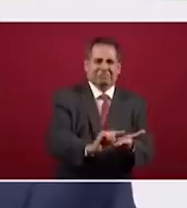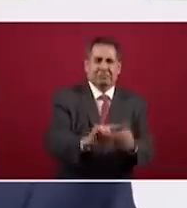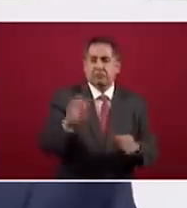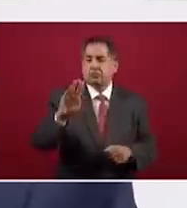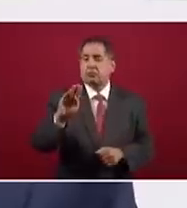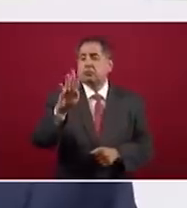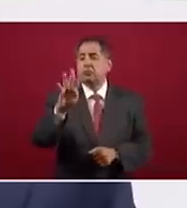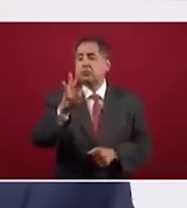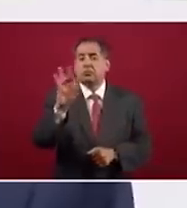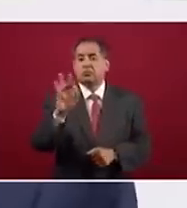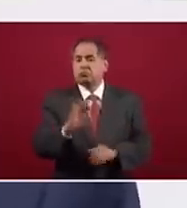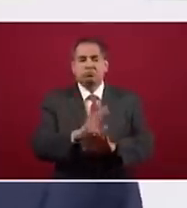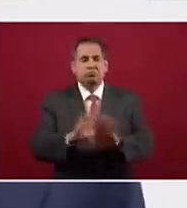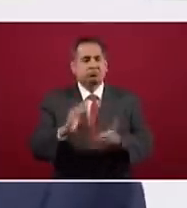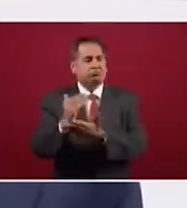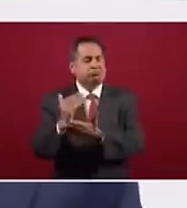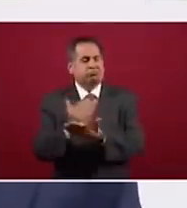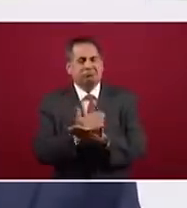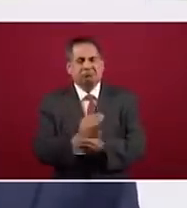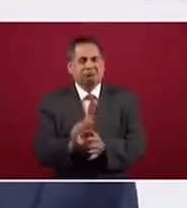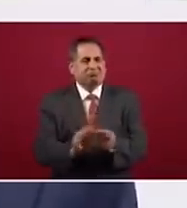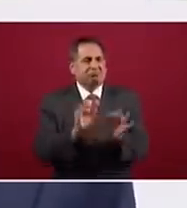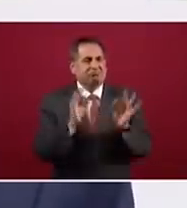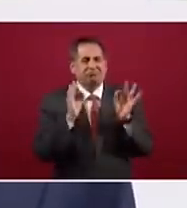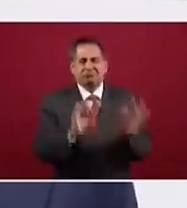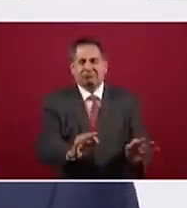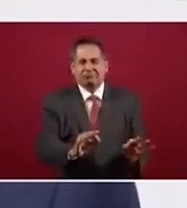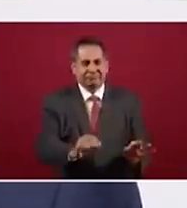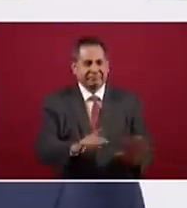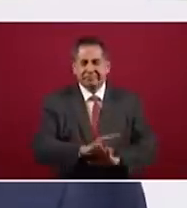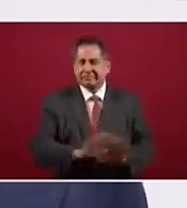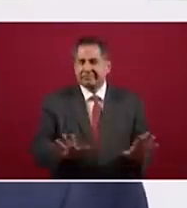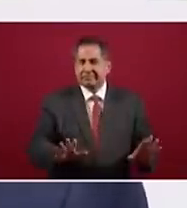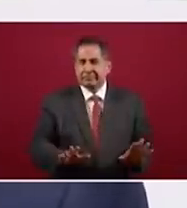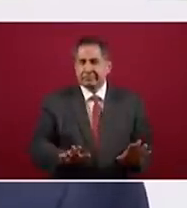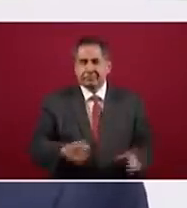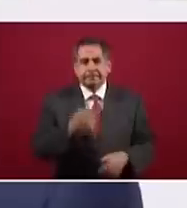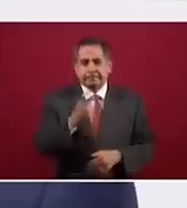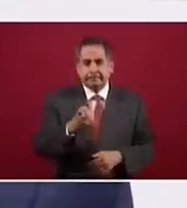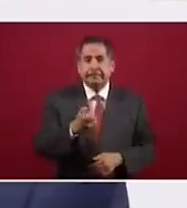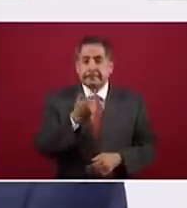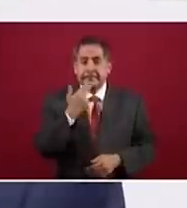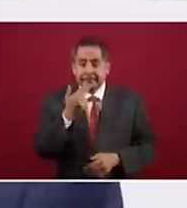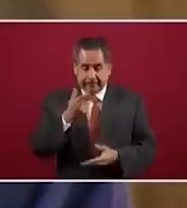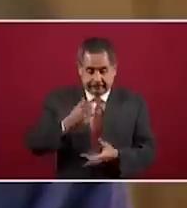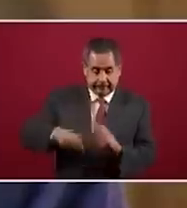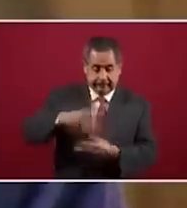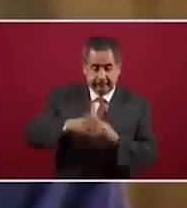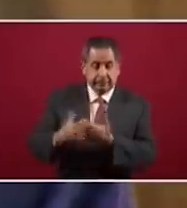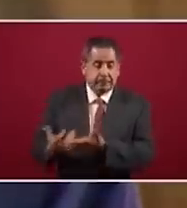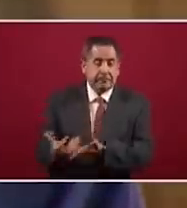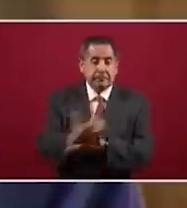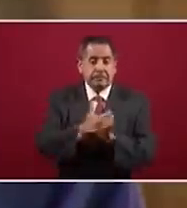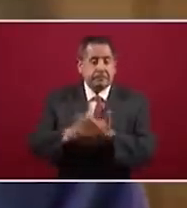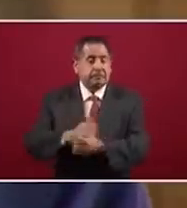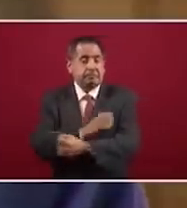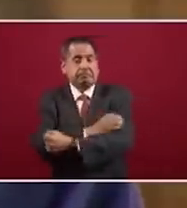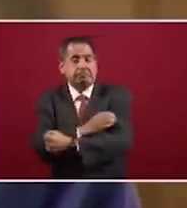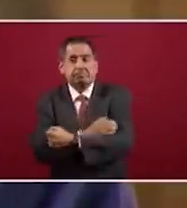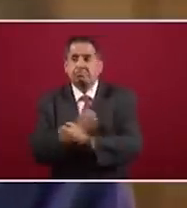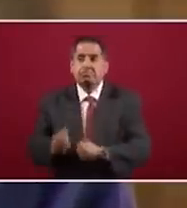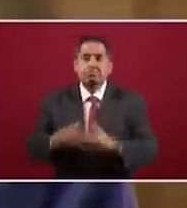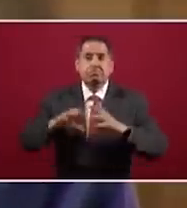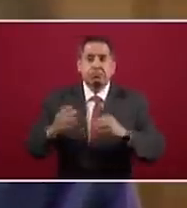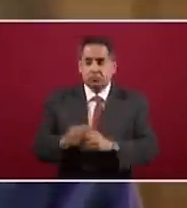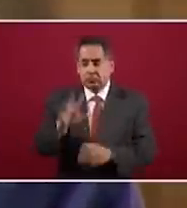94% y que ello nos permitirá recuperar 50 mil millones